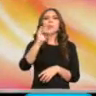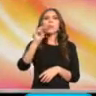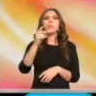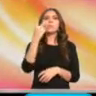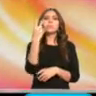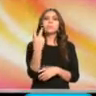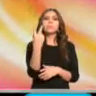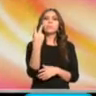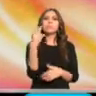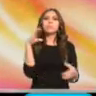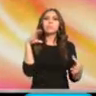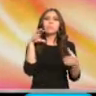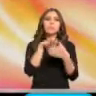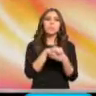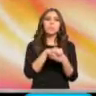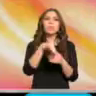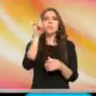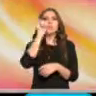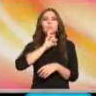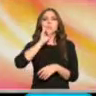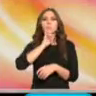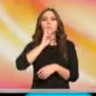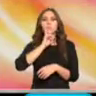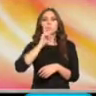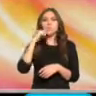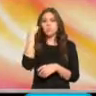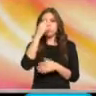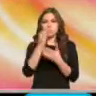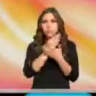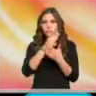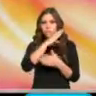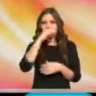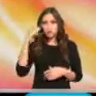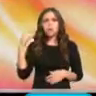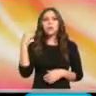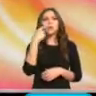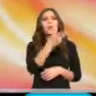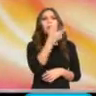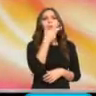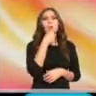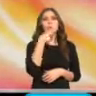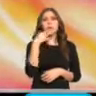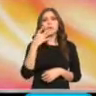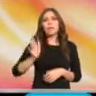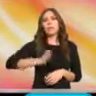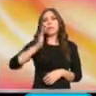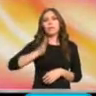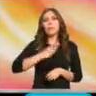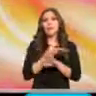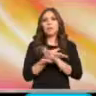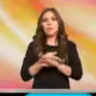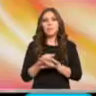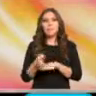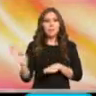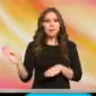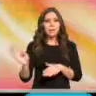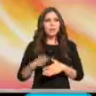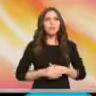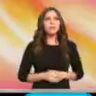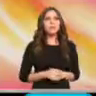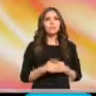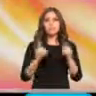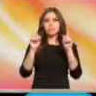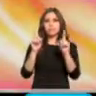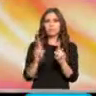matrimonio interracial. Ella es afroamericana, él es completamente blanco, ¿no? Sajón. De hecho, es